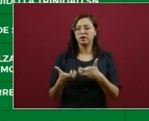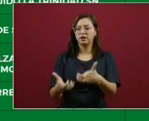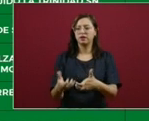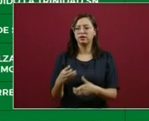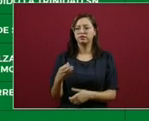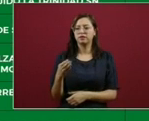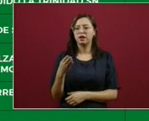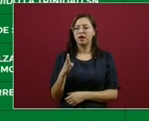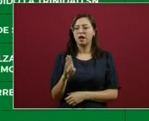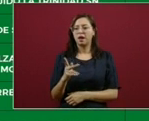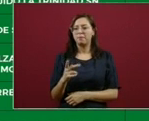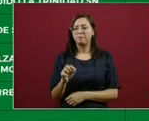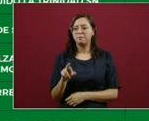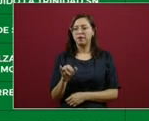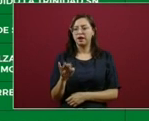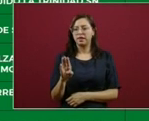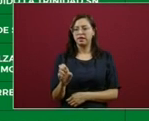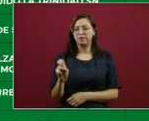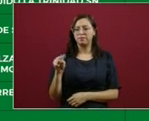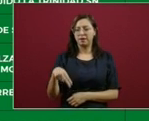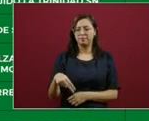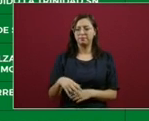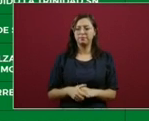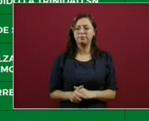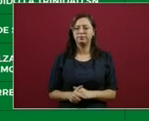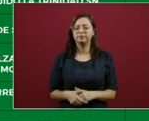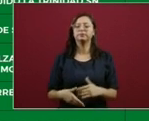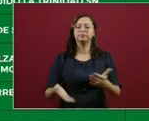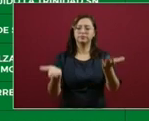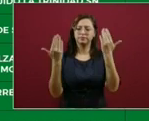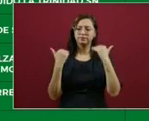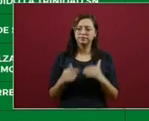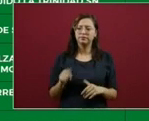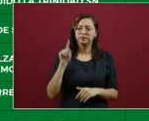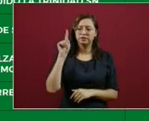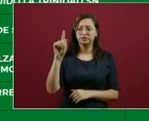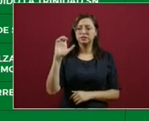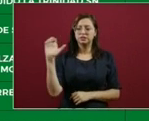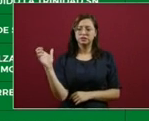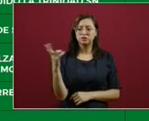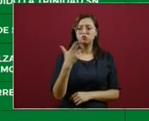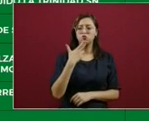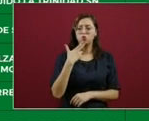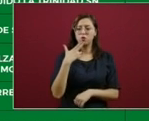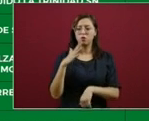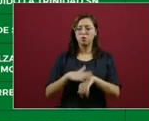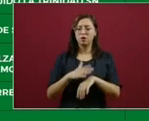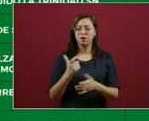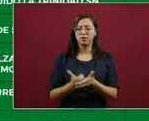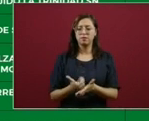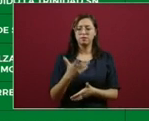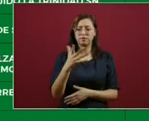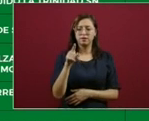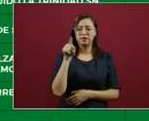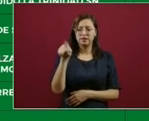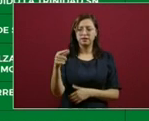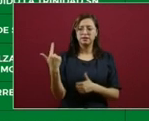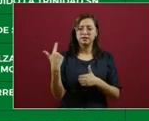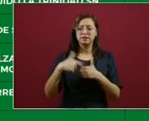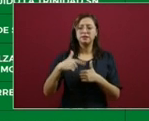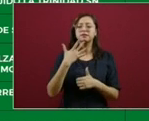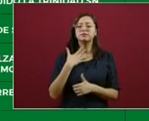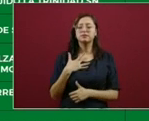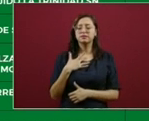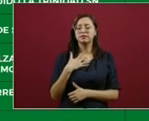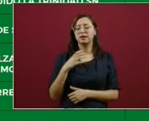Buenavista. El siguiente es en Guadalupe y Calvo, Chihuahua, gasolinera Ejidal La Trinidad,